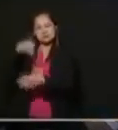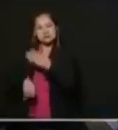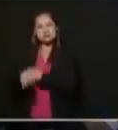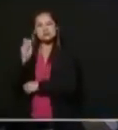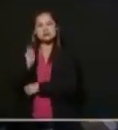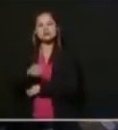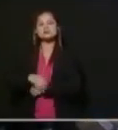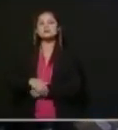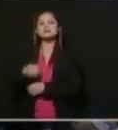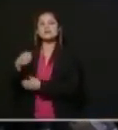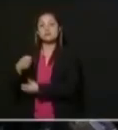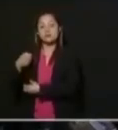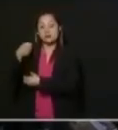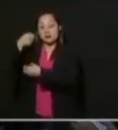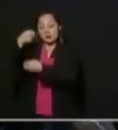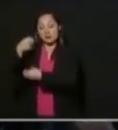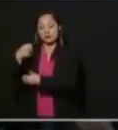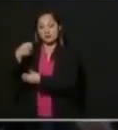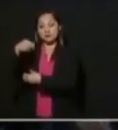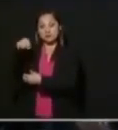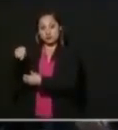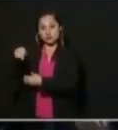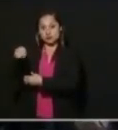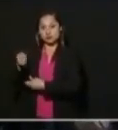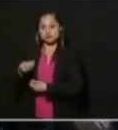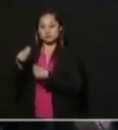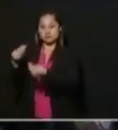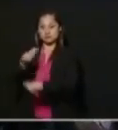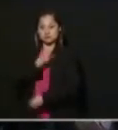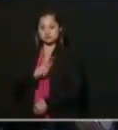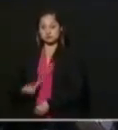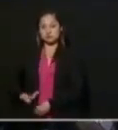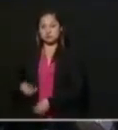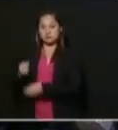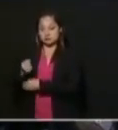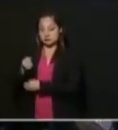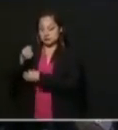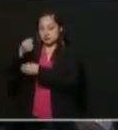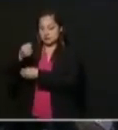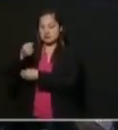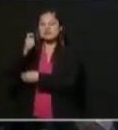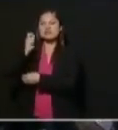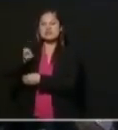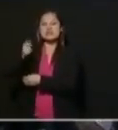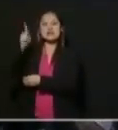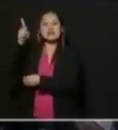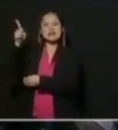que se le entregó al señor presidente es un bastón que fue elaborado en Ayutla Mijes,